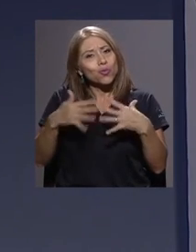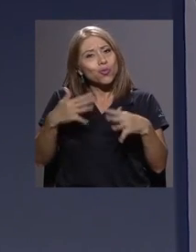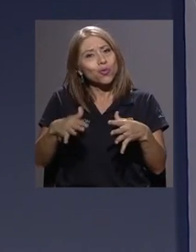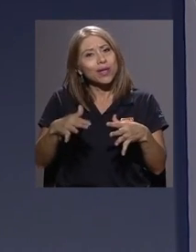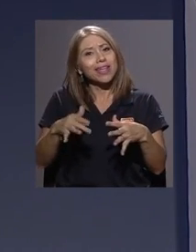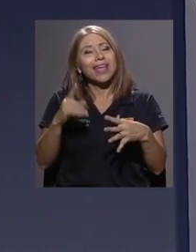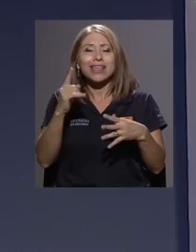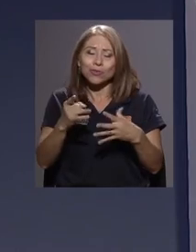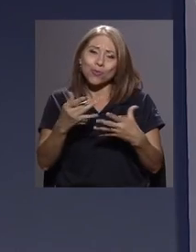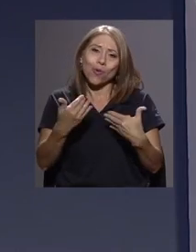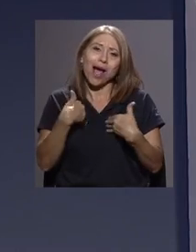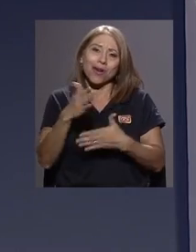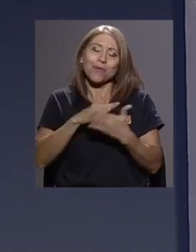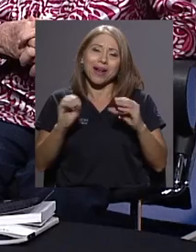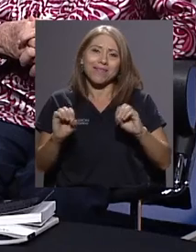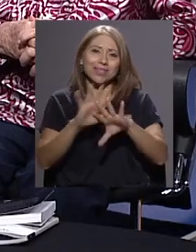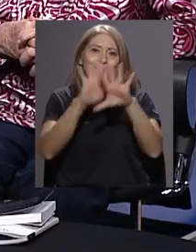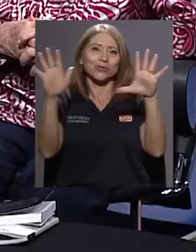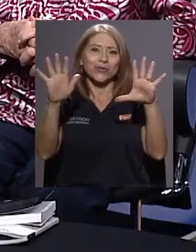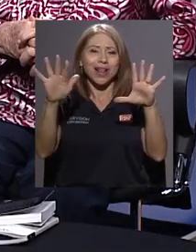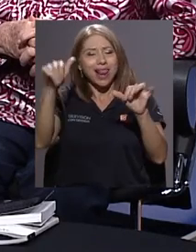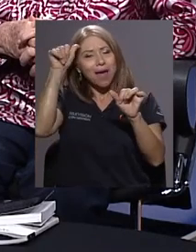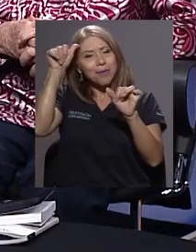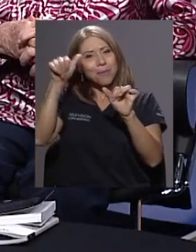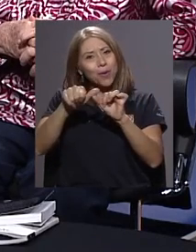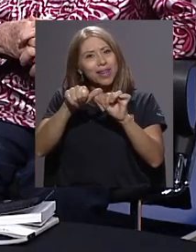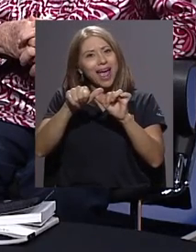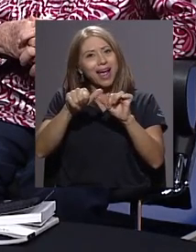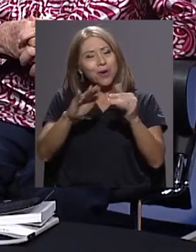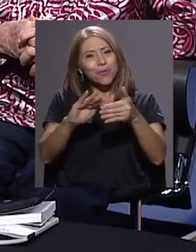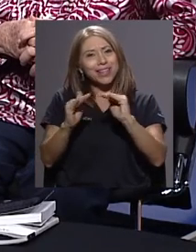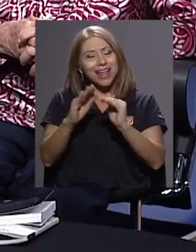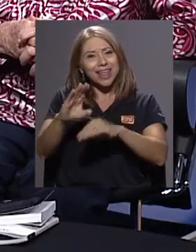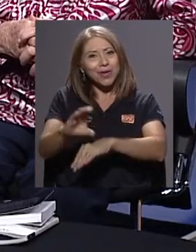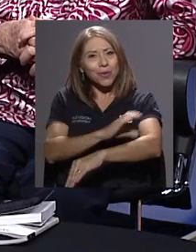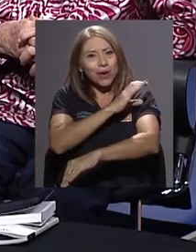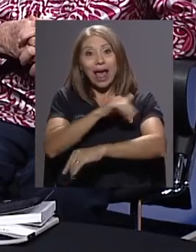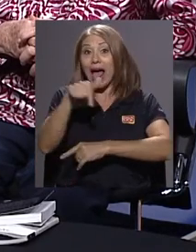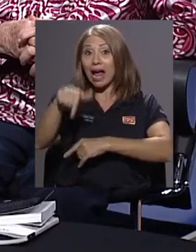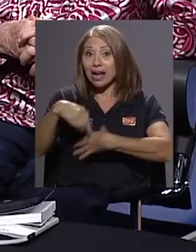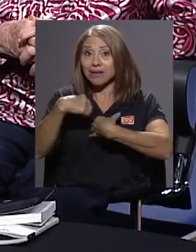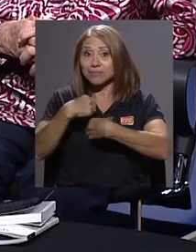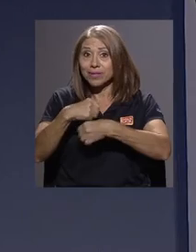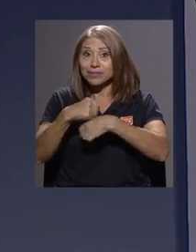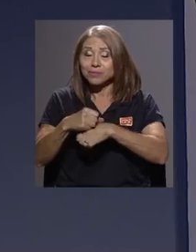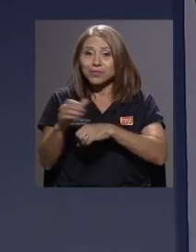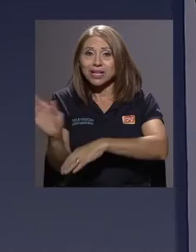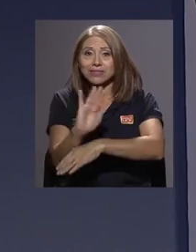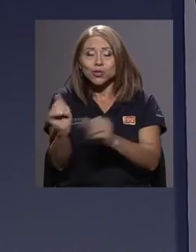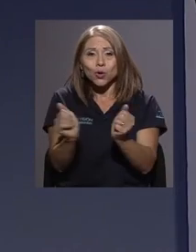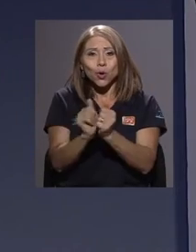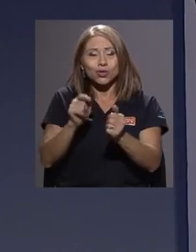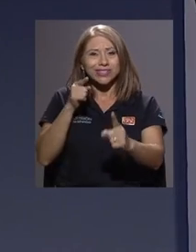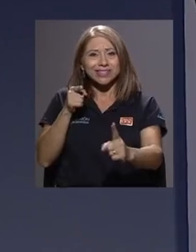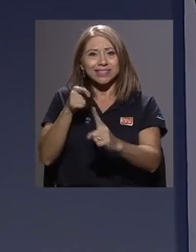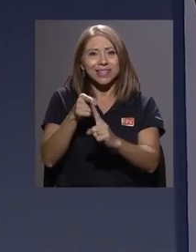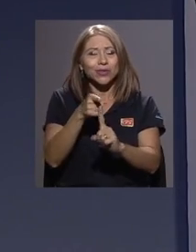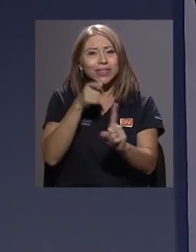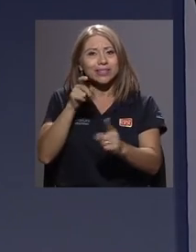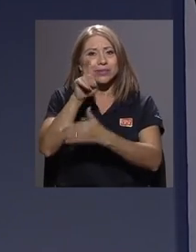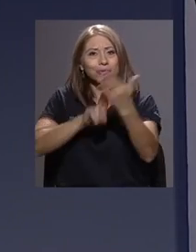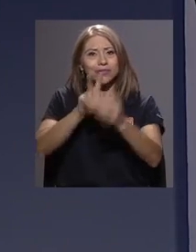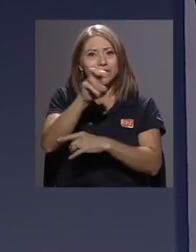memoria comunitaria de coronado así es acá siguió siempre haciendo televisión con sentido desde la universidad de costa rica